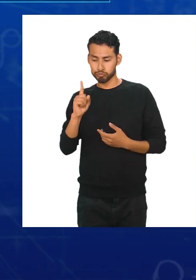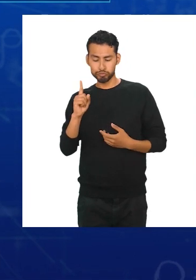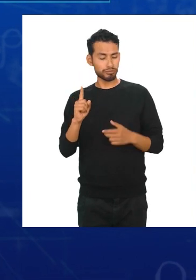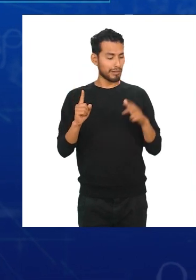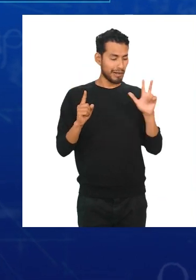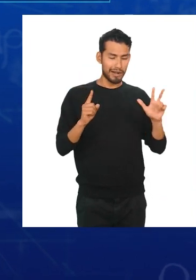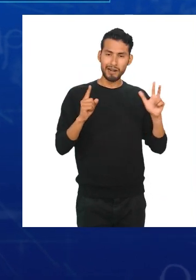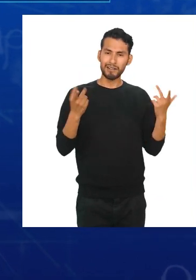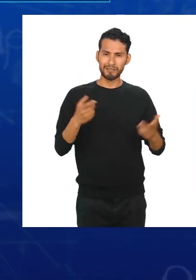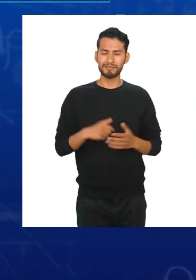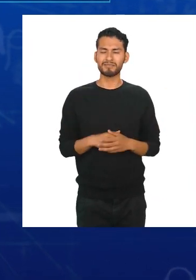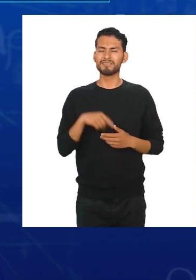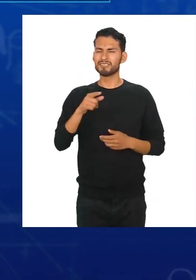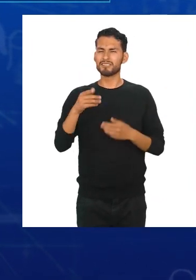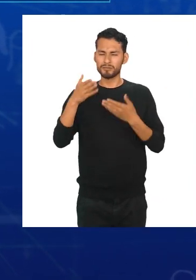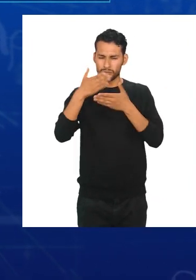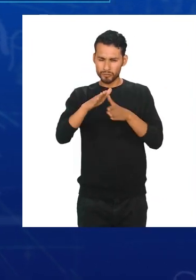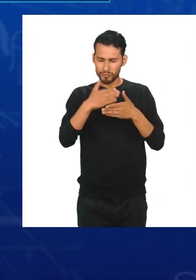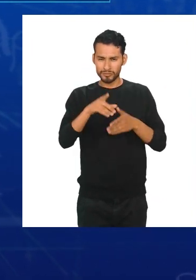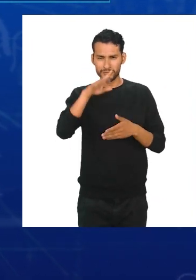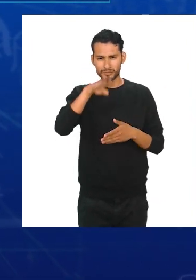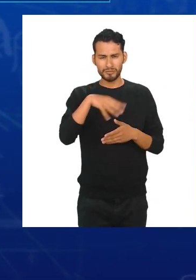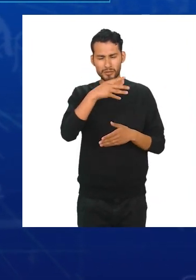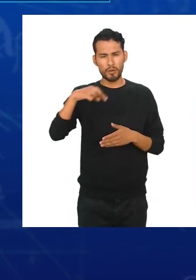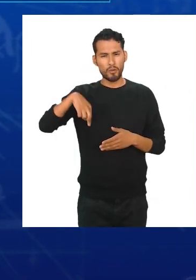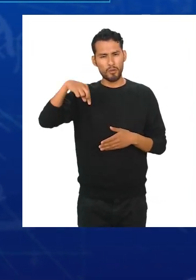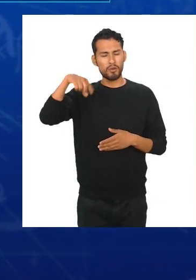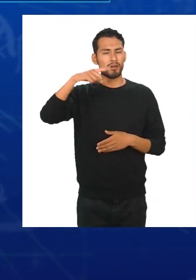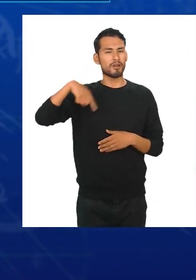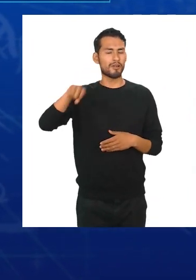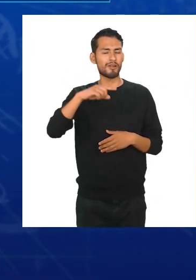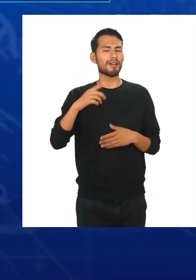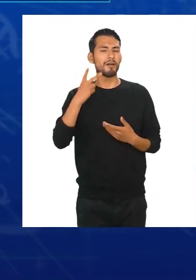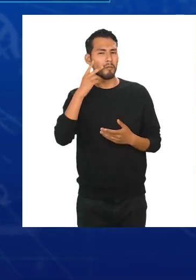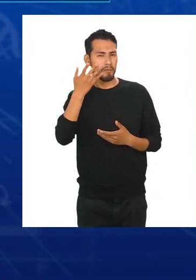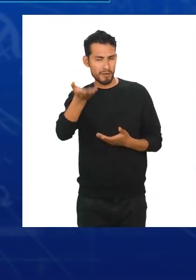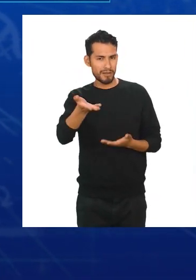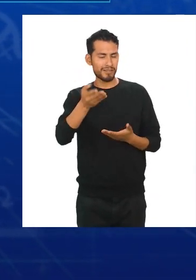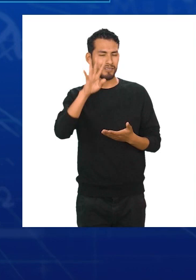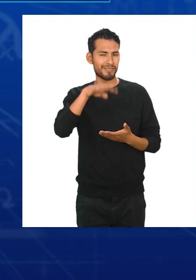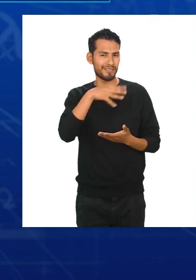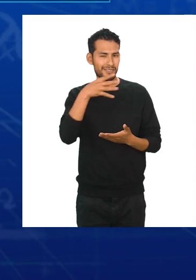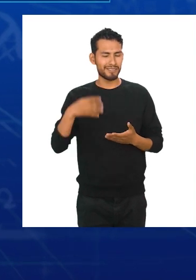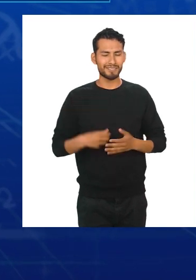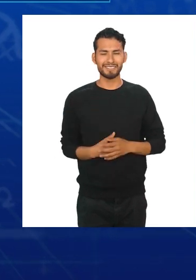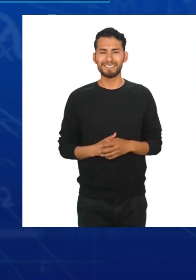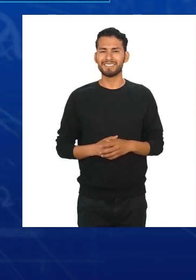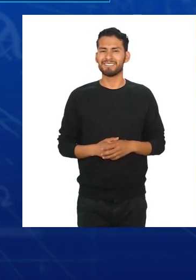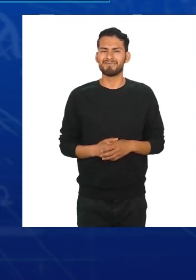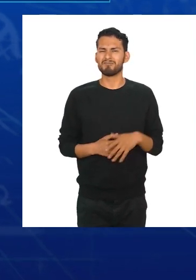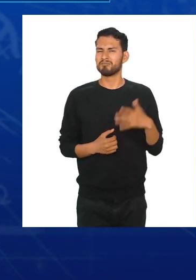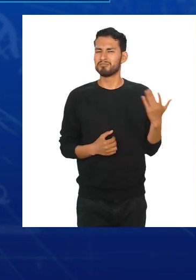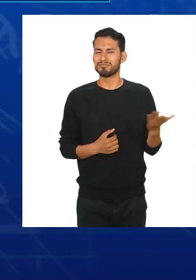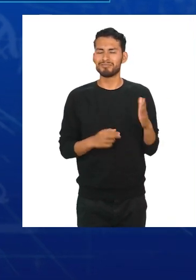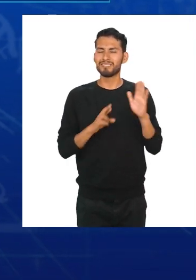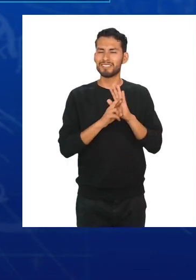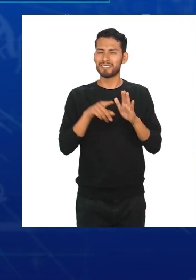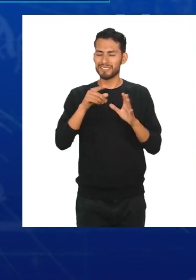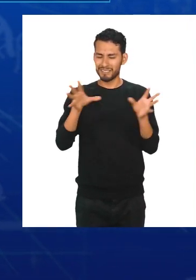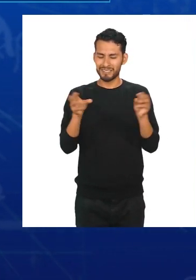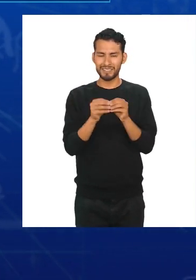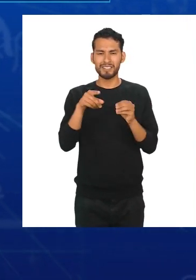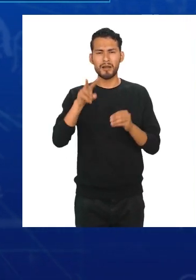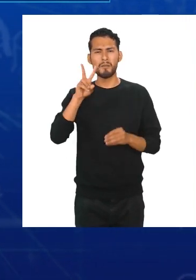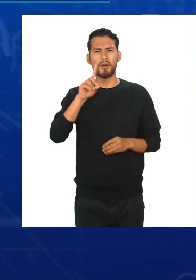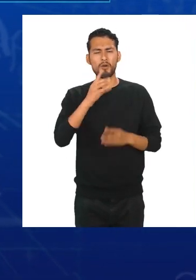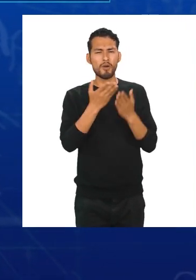1 y 3, usando la distribución estadística de las puntuaciones dadas por las siguientes tablas, las cuales